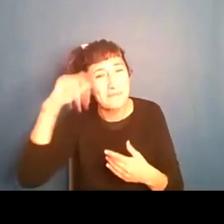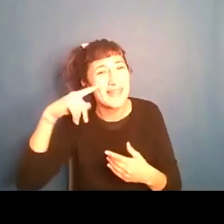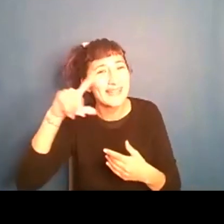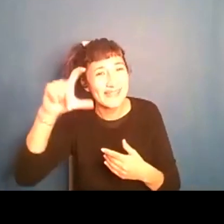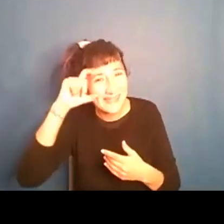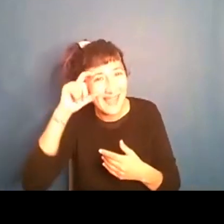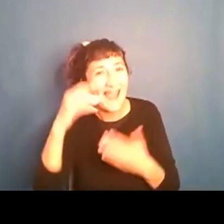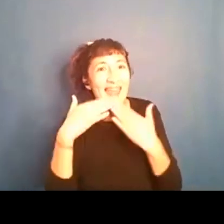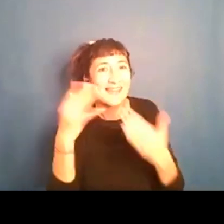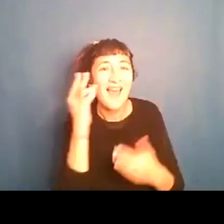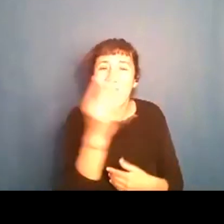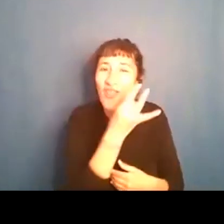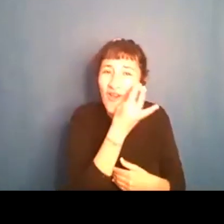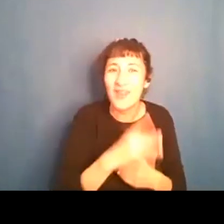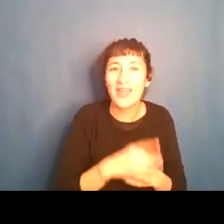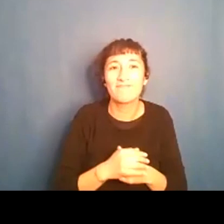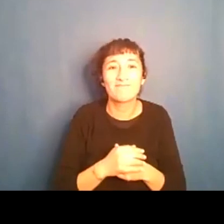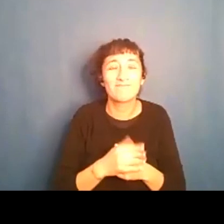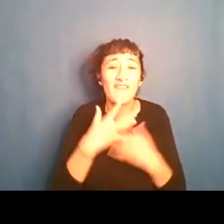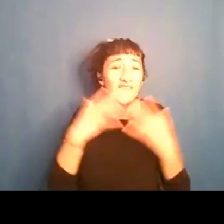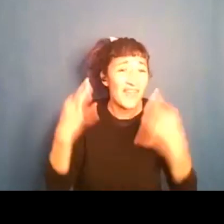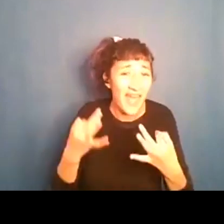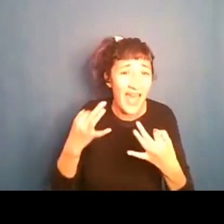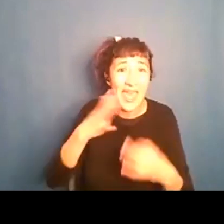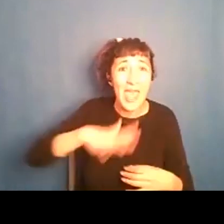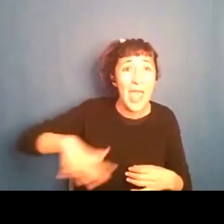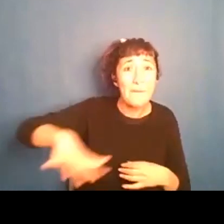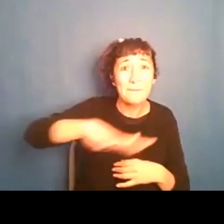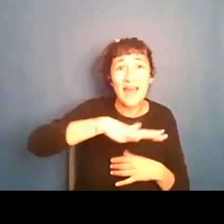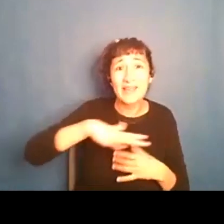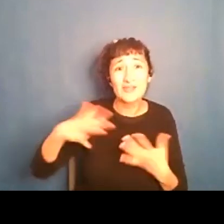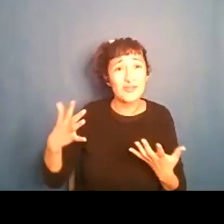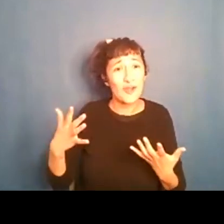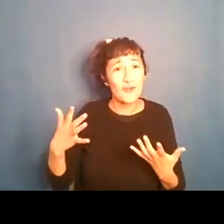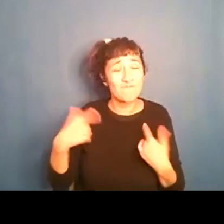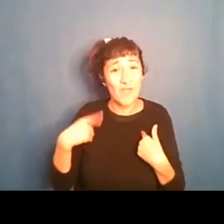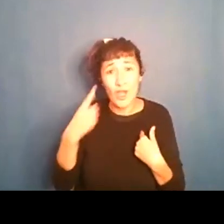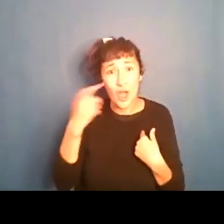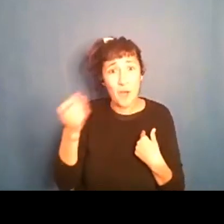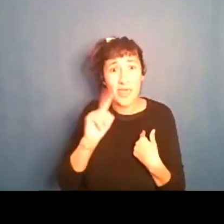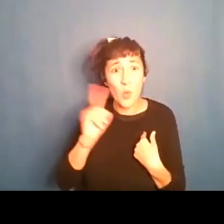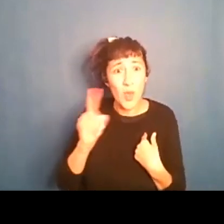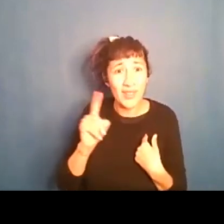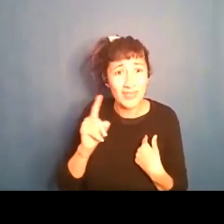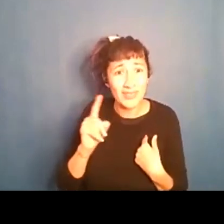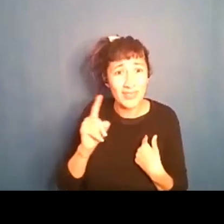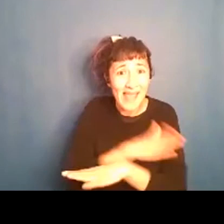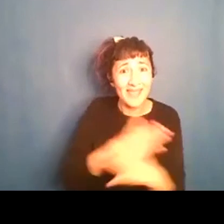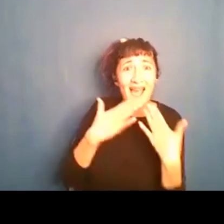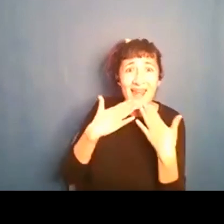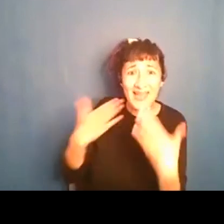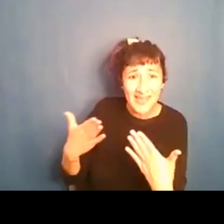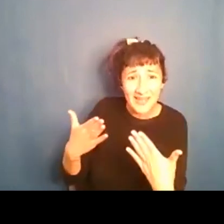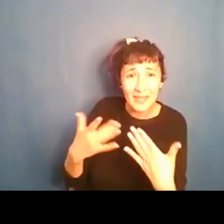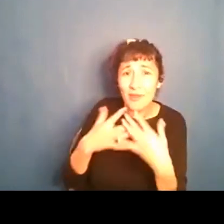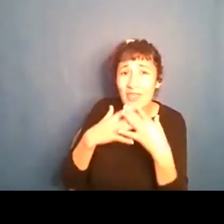el espacio, como bien dije, no me di cuenta de agradecerte en primera instancia, pero de Confederación Argentina